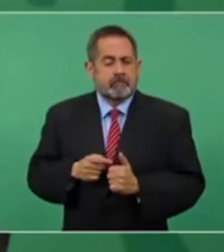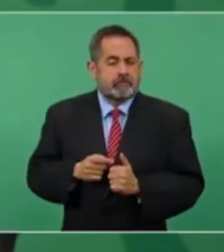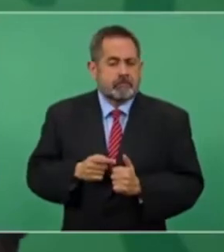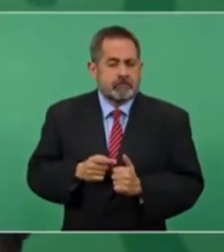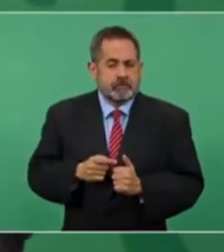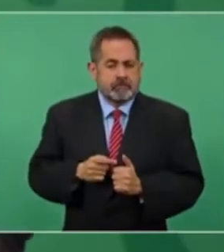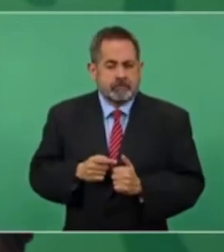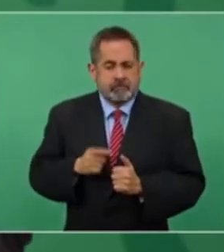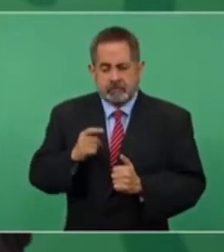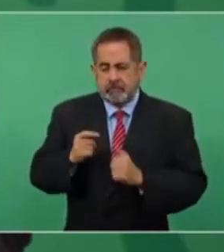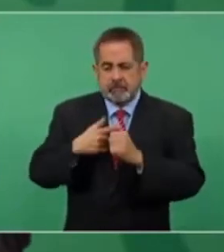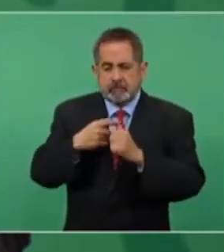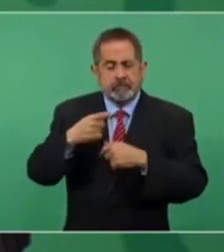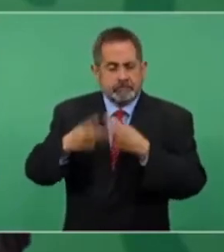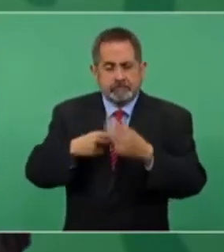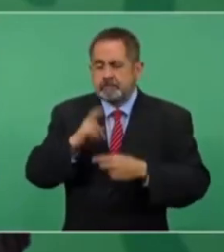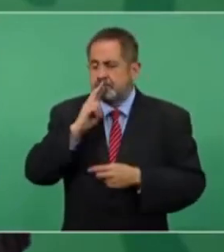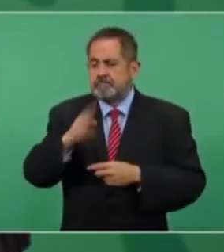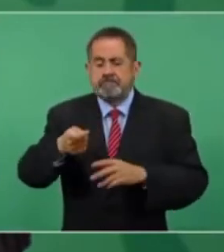resuelvan